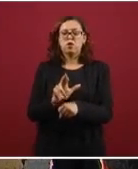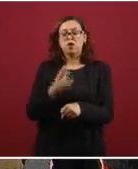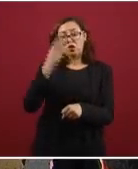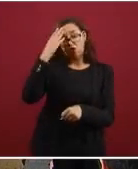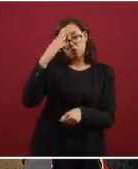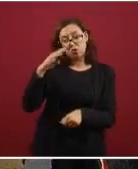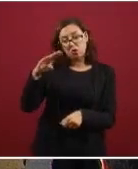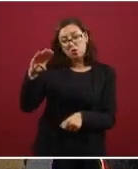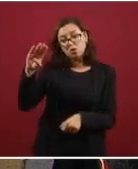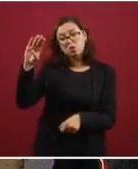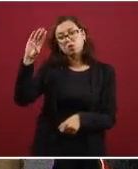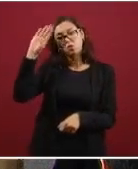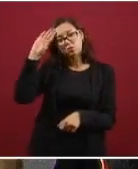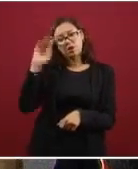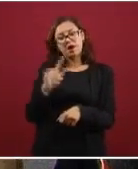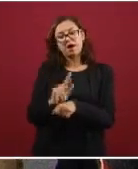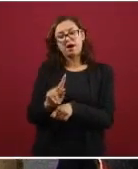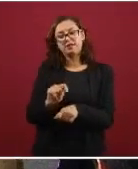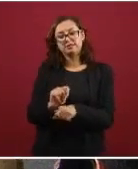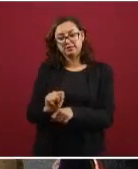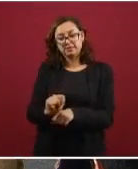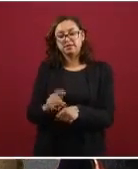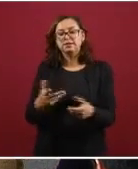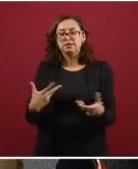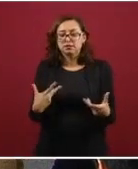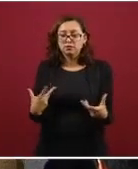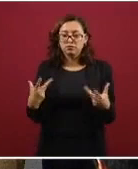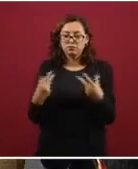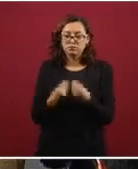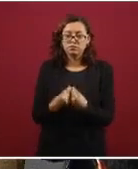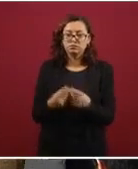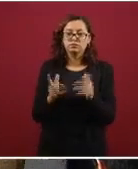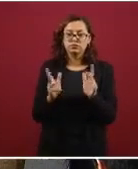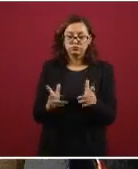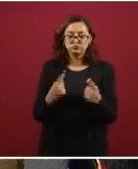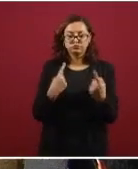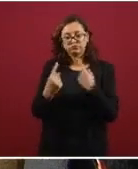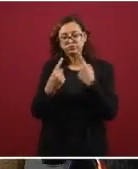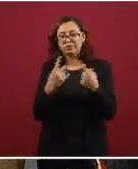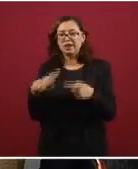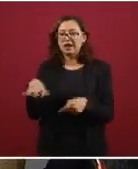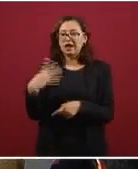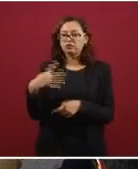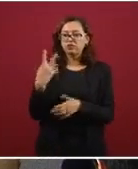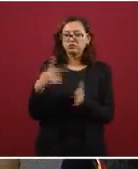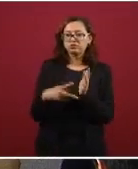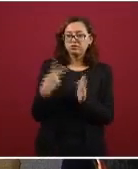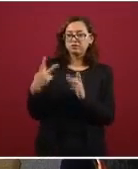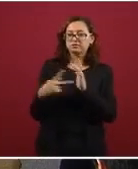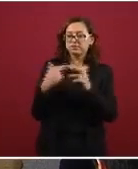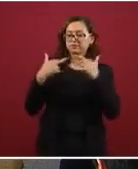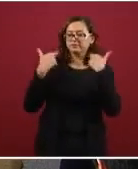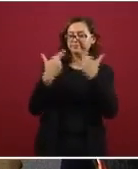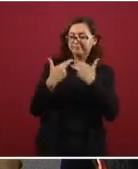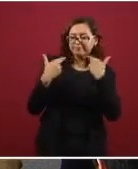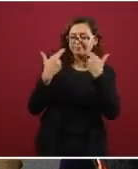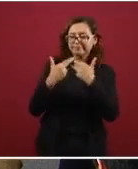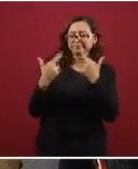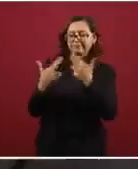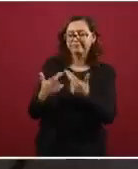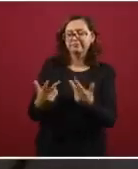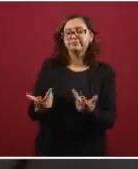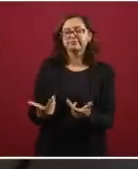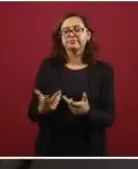Y hemos sostenido ya 14 reuniones de la comisión intersecretarial que se creó para atender este tema con los